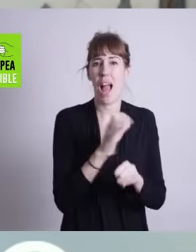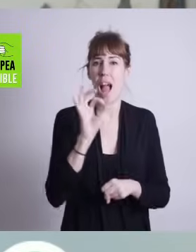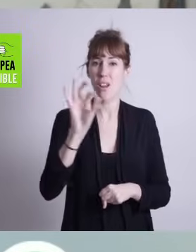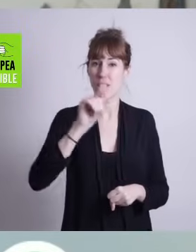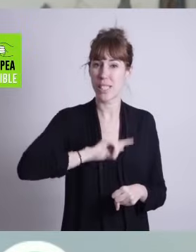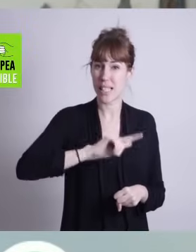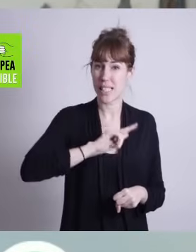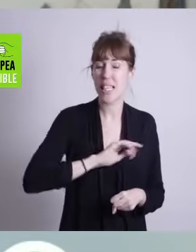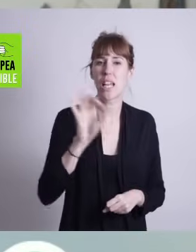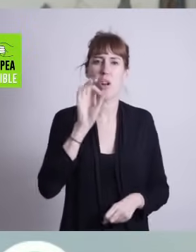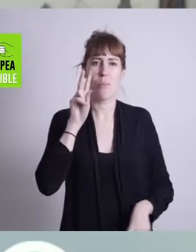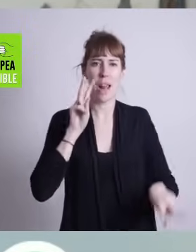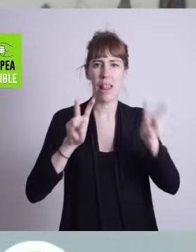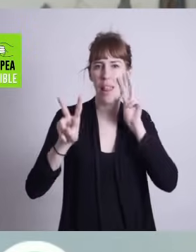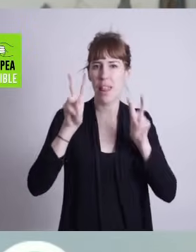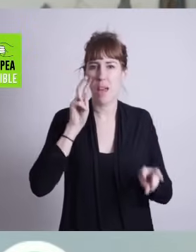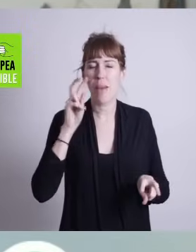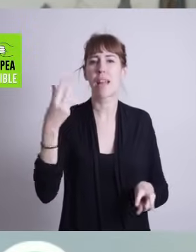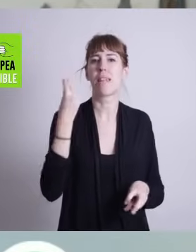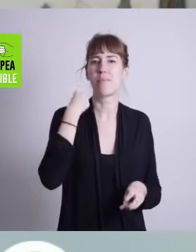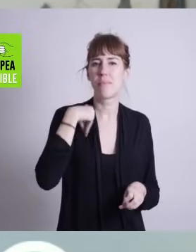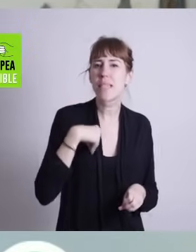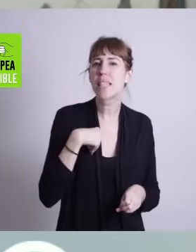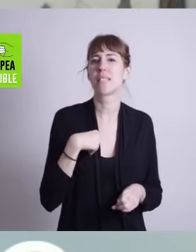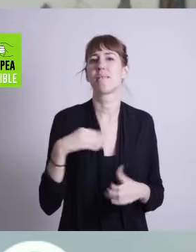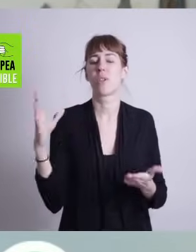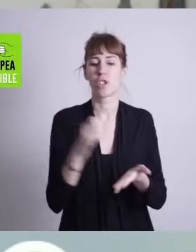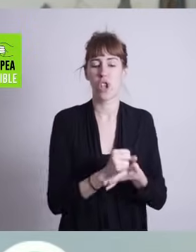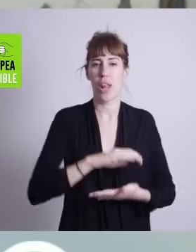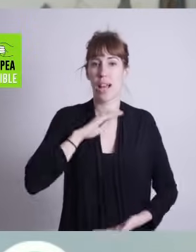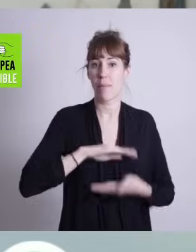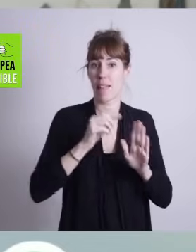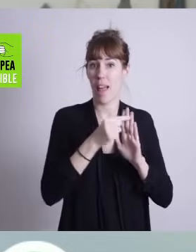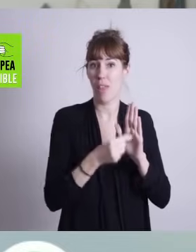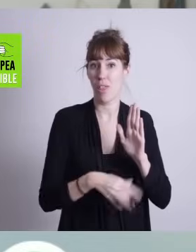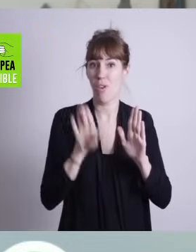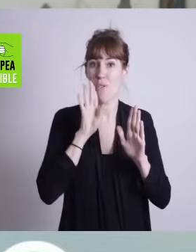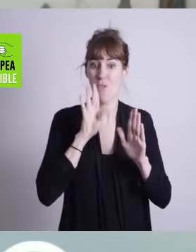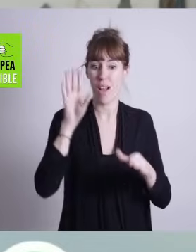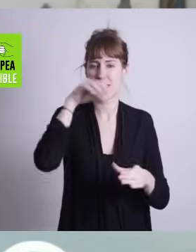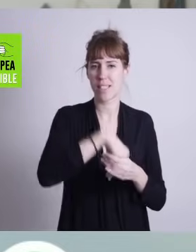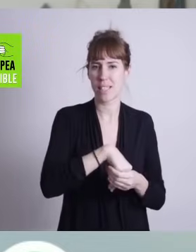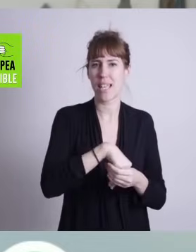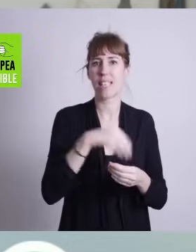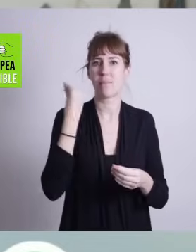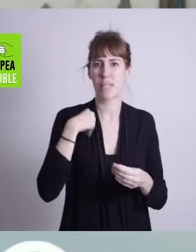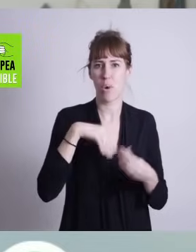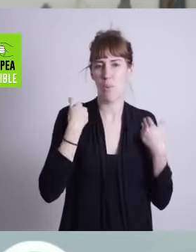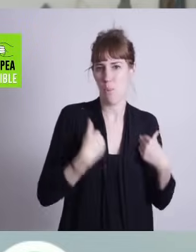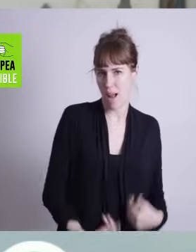integrado realmente toda esa capacidad, todo eso que traemos como humanos y como divinos.